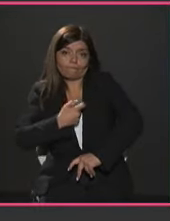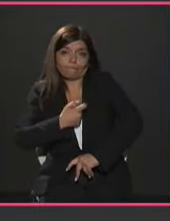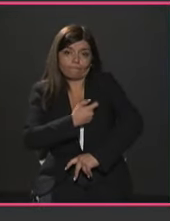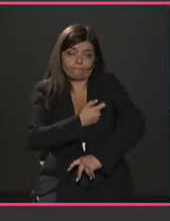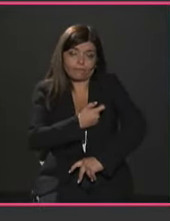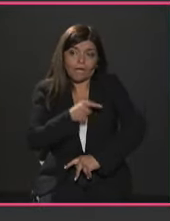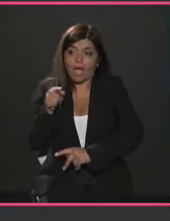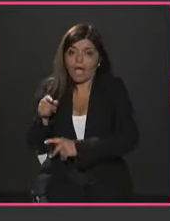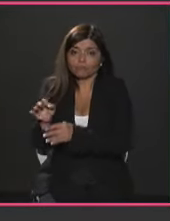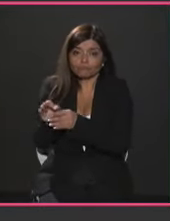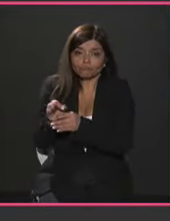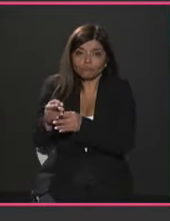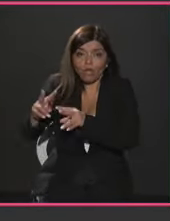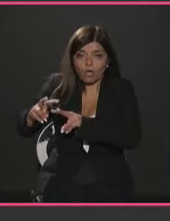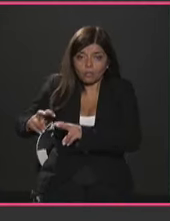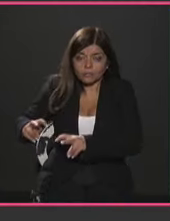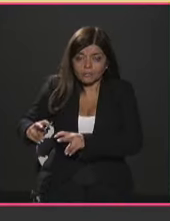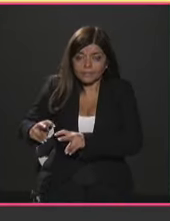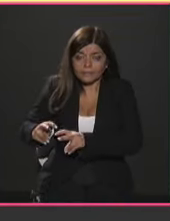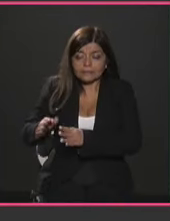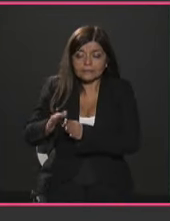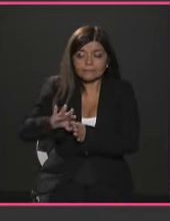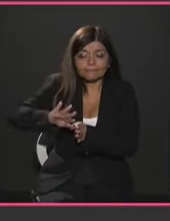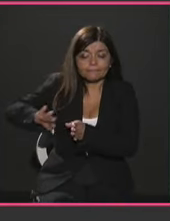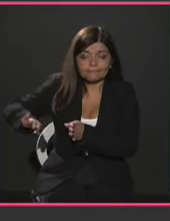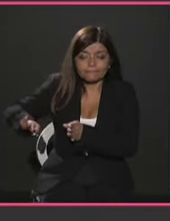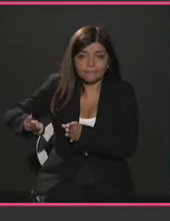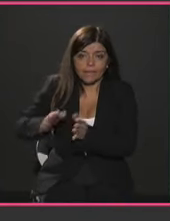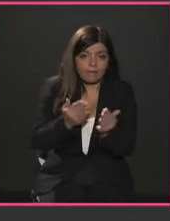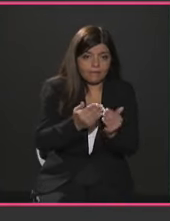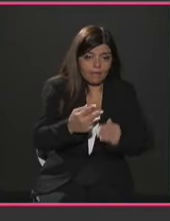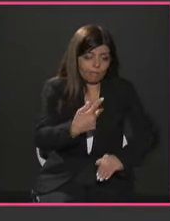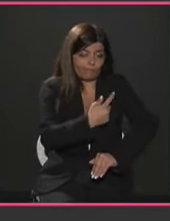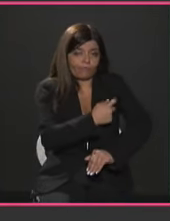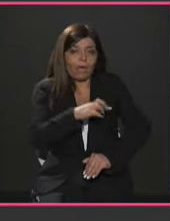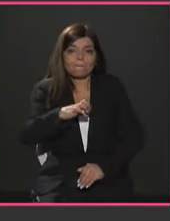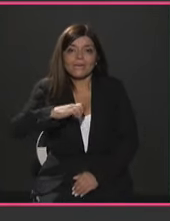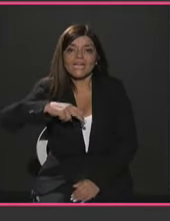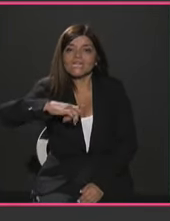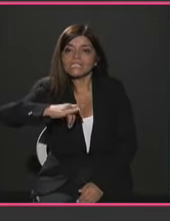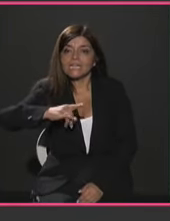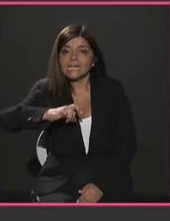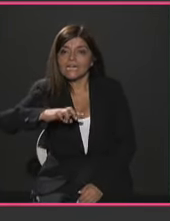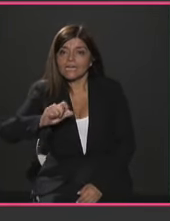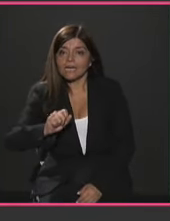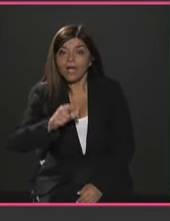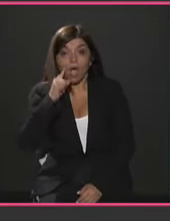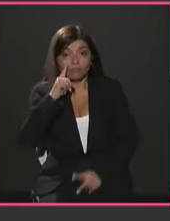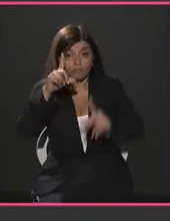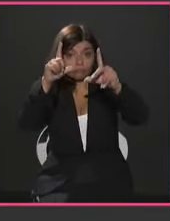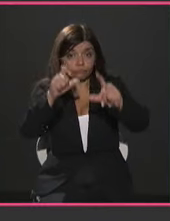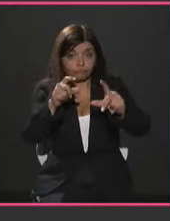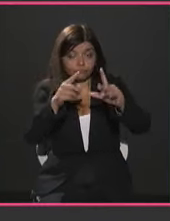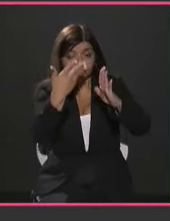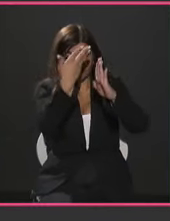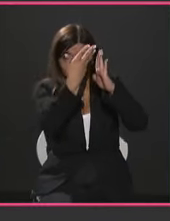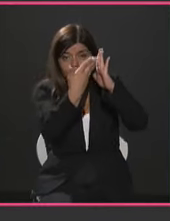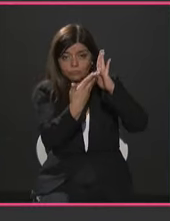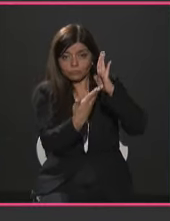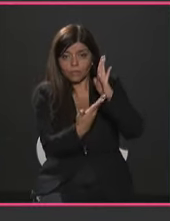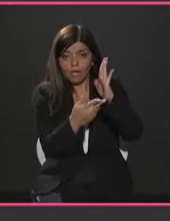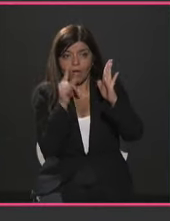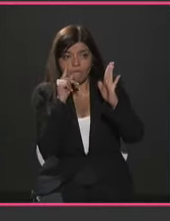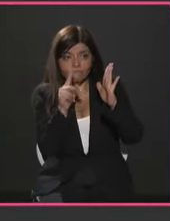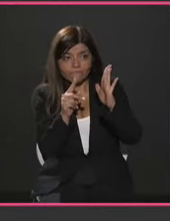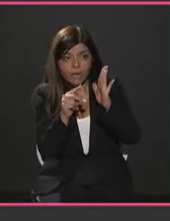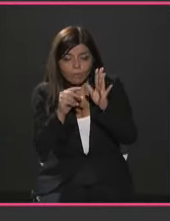bacteriófagos quedaron al margen como podemos ver aquí con una una micrografía eh vemos una